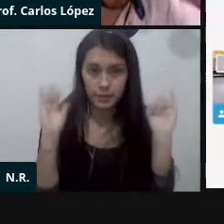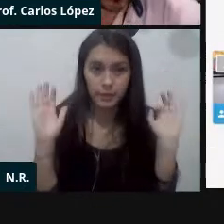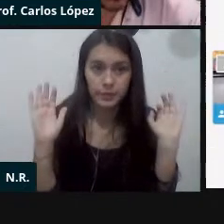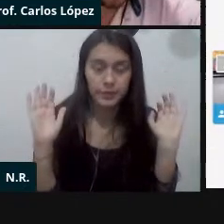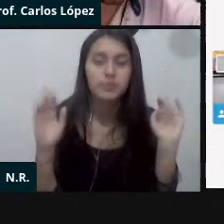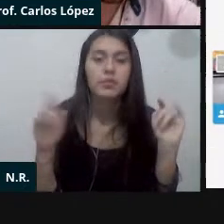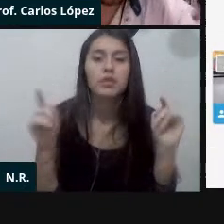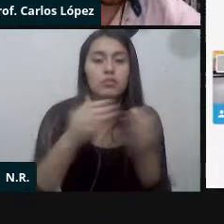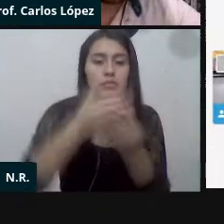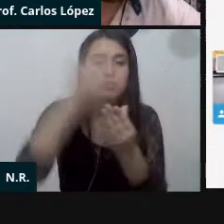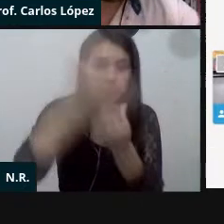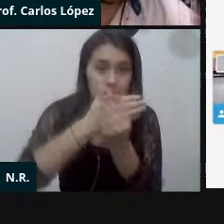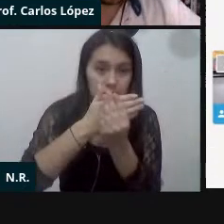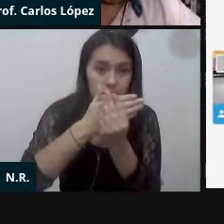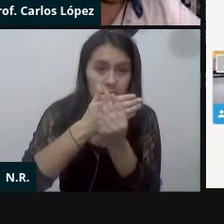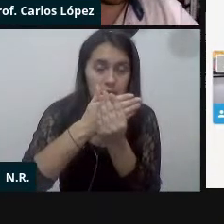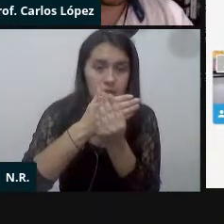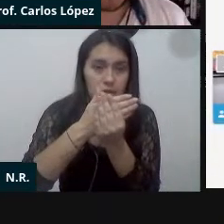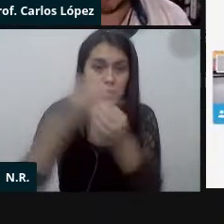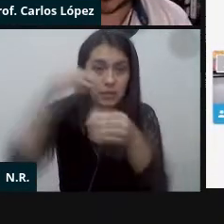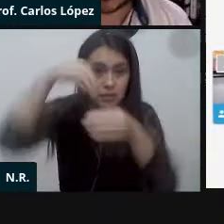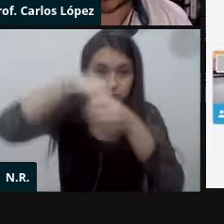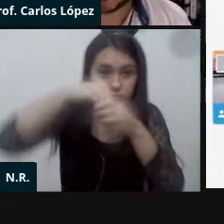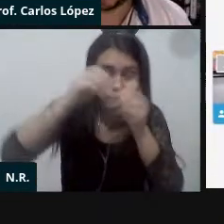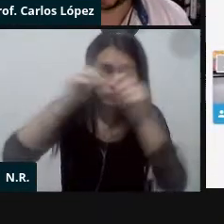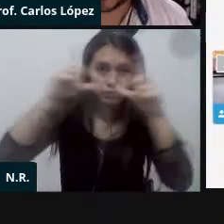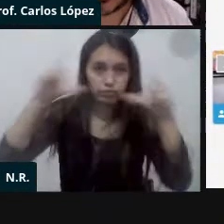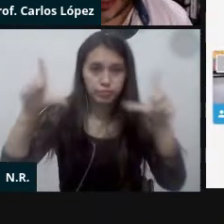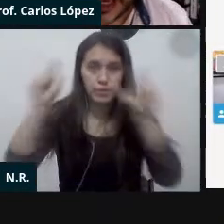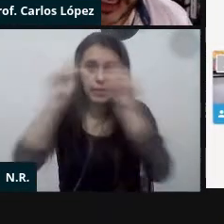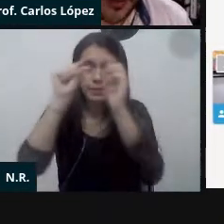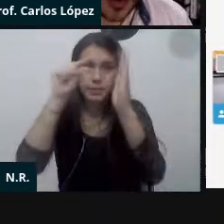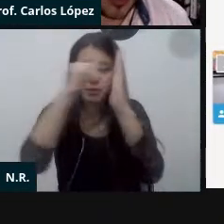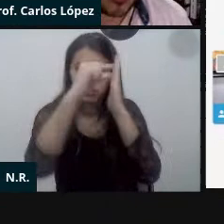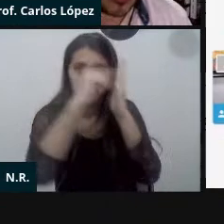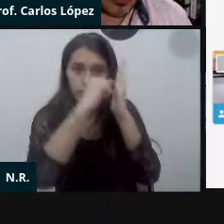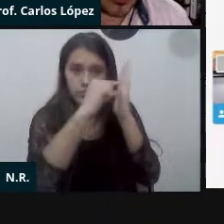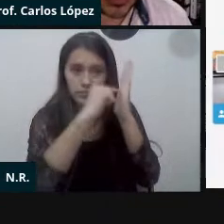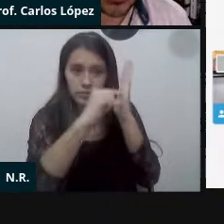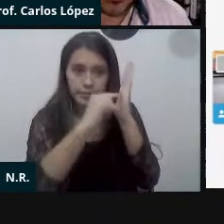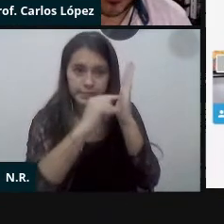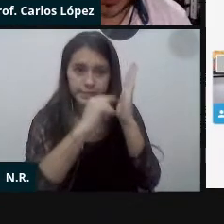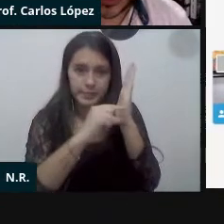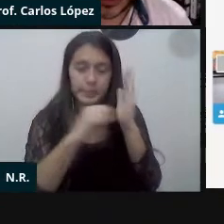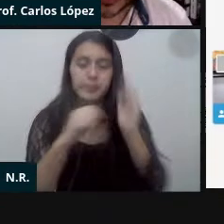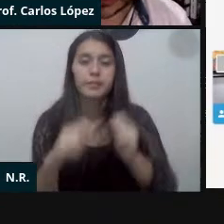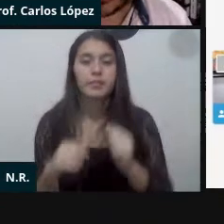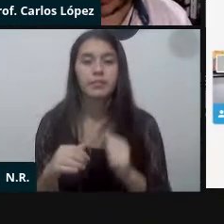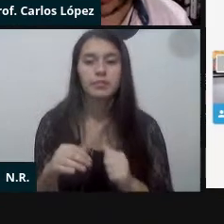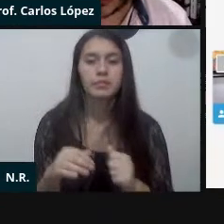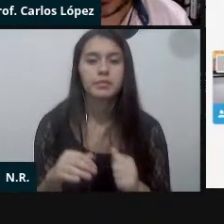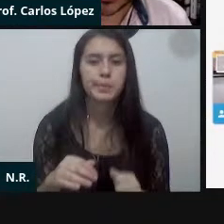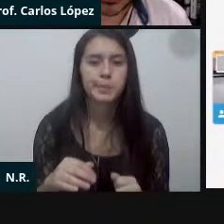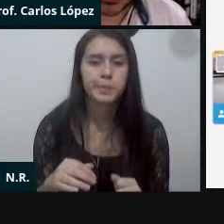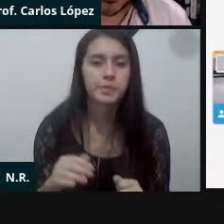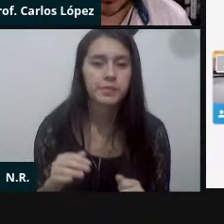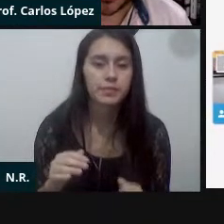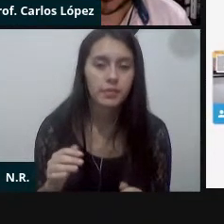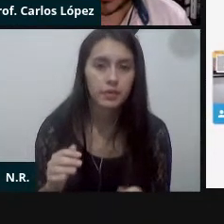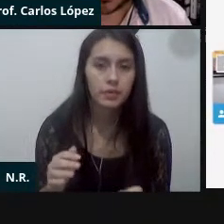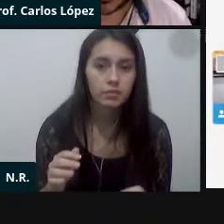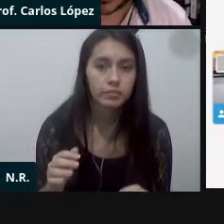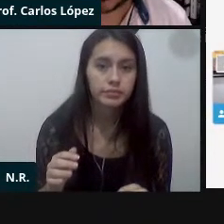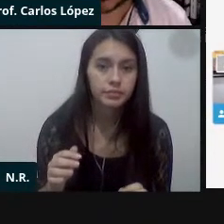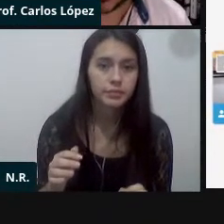una carpeta y con esto va organizando las diferentes partes de la presentación. Aquí abajo, donde dice, ahí no están viendo nada más. ¿Están